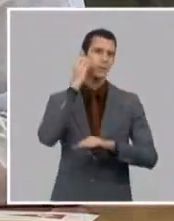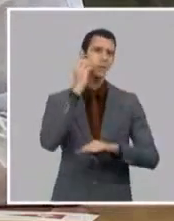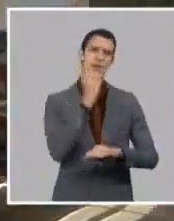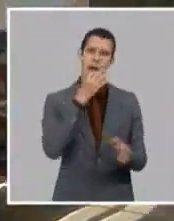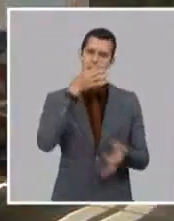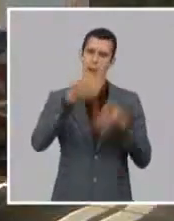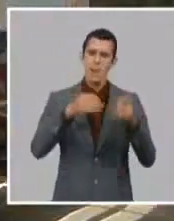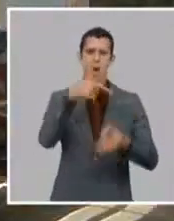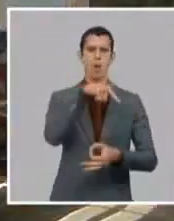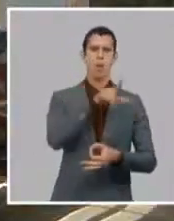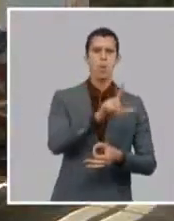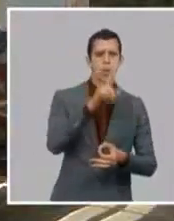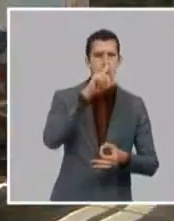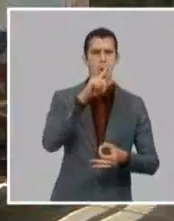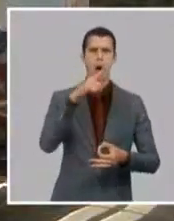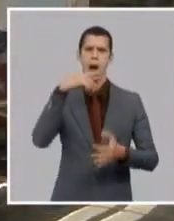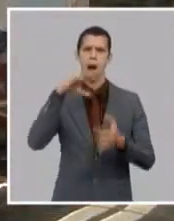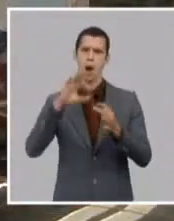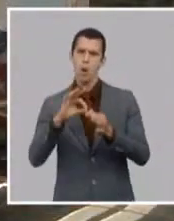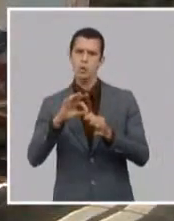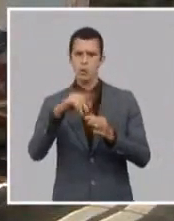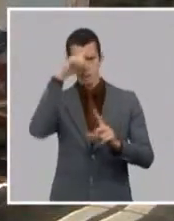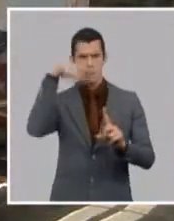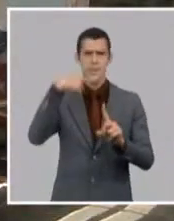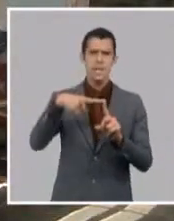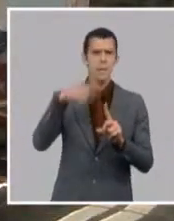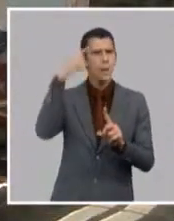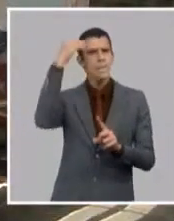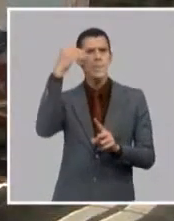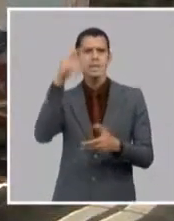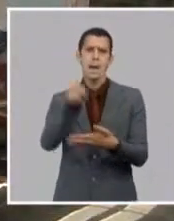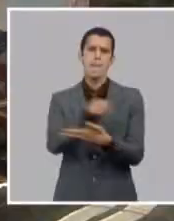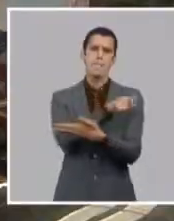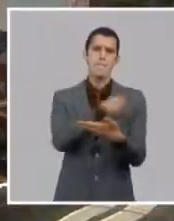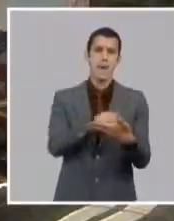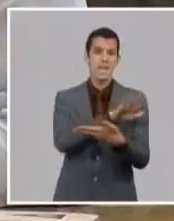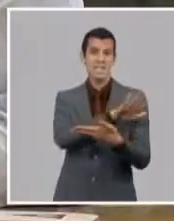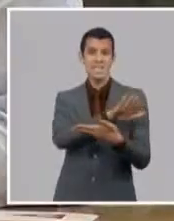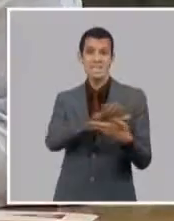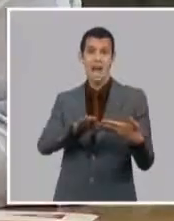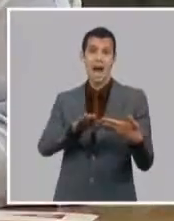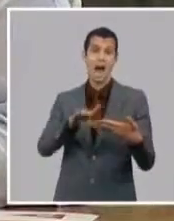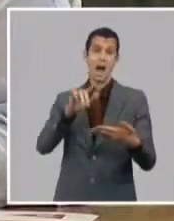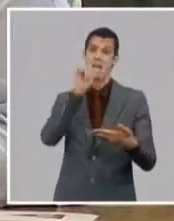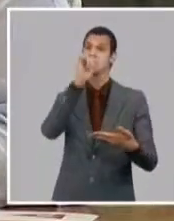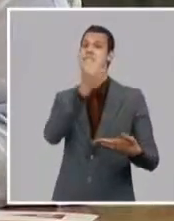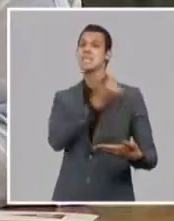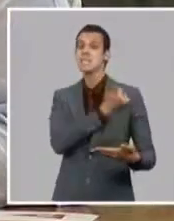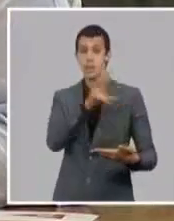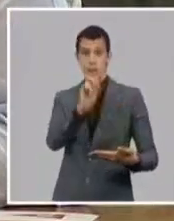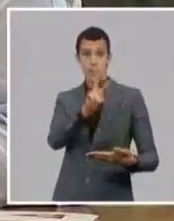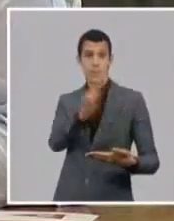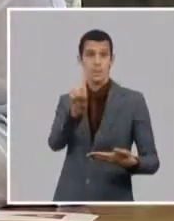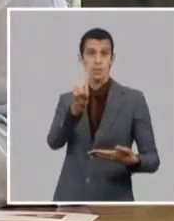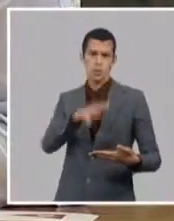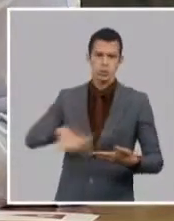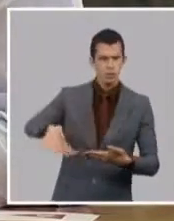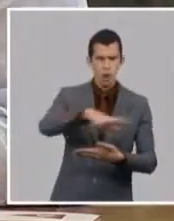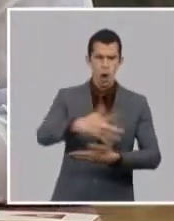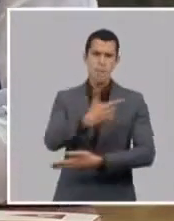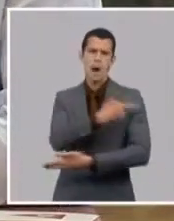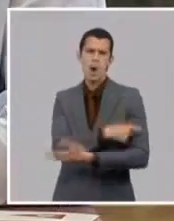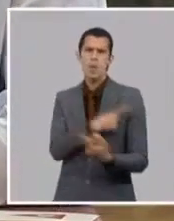en agosto, en septiembre y antes del año a tener toda la población cubana vacunada? ¿Con quiénes estamos haciendo los ensayos clínicos en